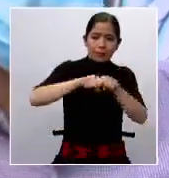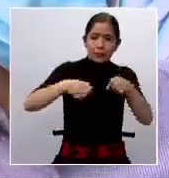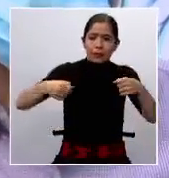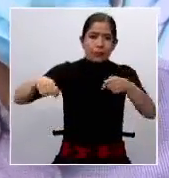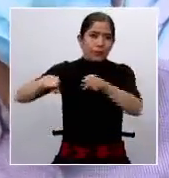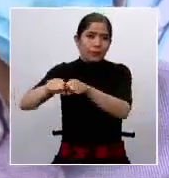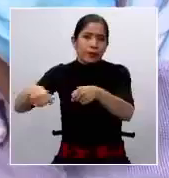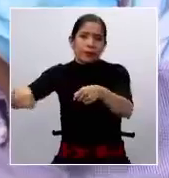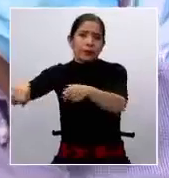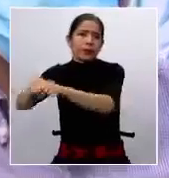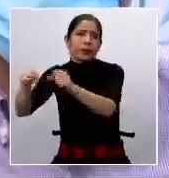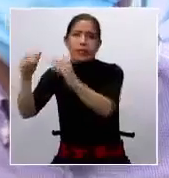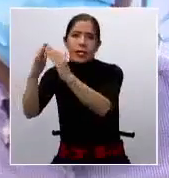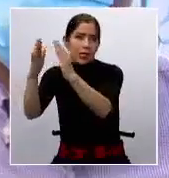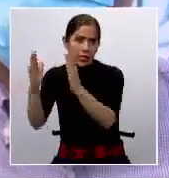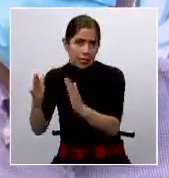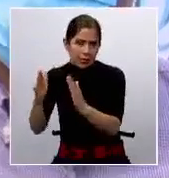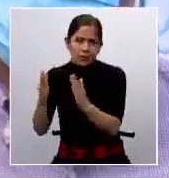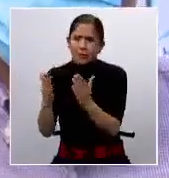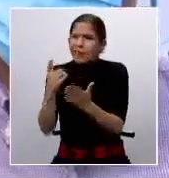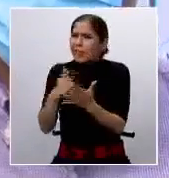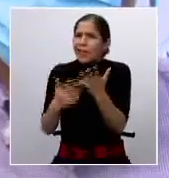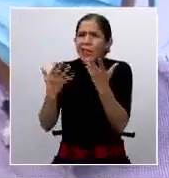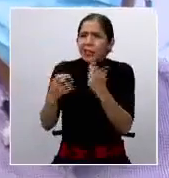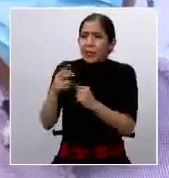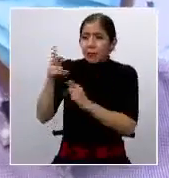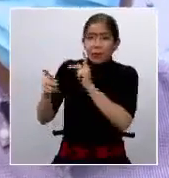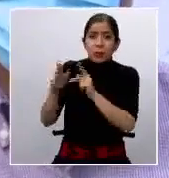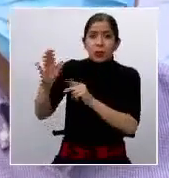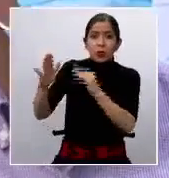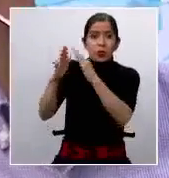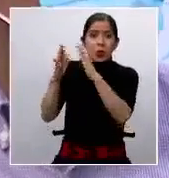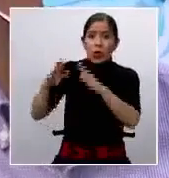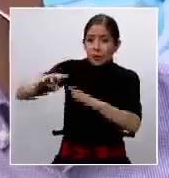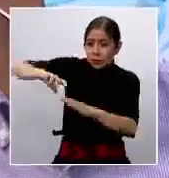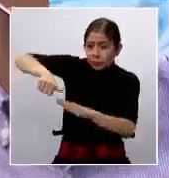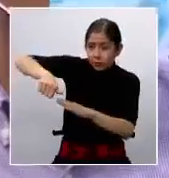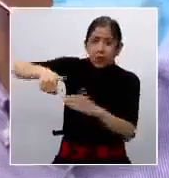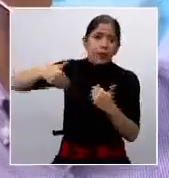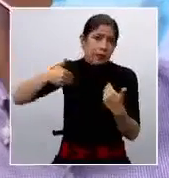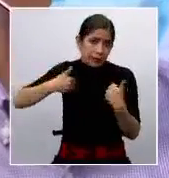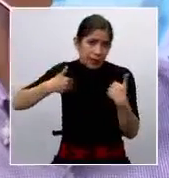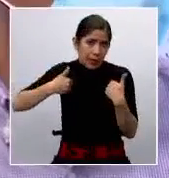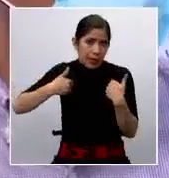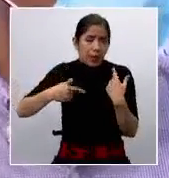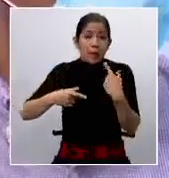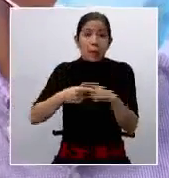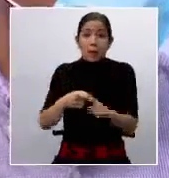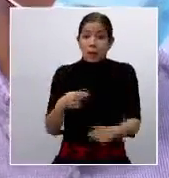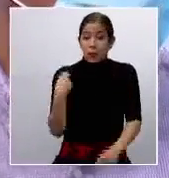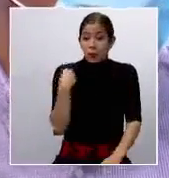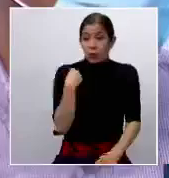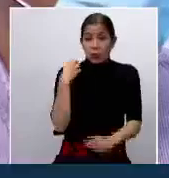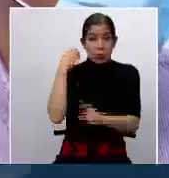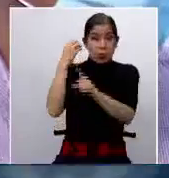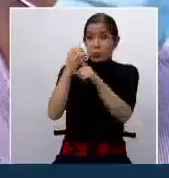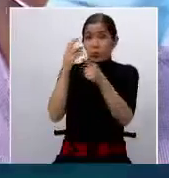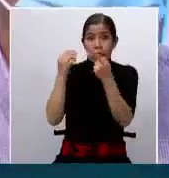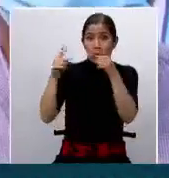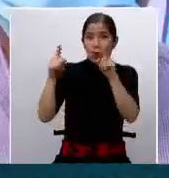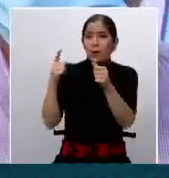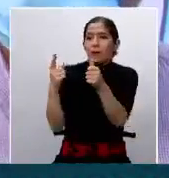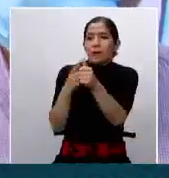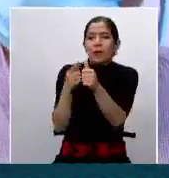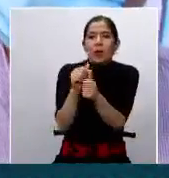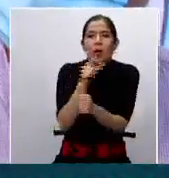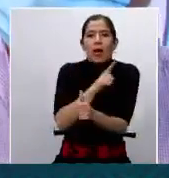el vecino tenga pileta de agua de Misicuni en sus casas. Pero ese objetivo no lo vamos a cumplir si los municipios no han trabajado en sus redes internas. El gobierno